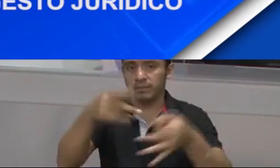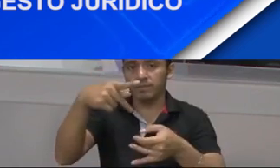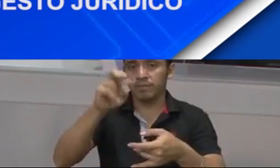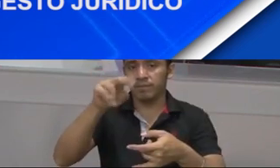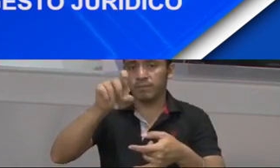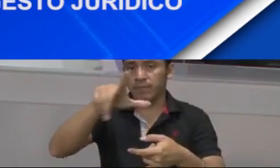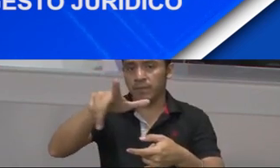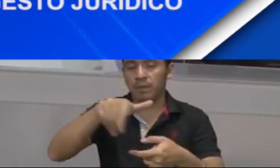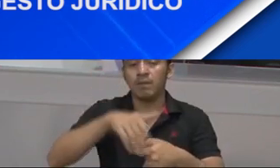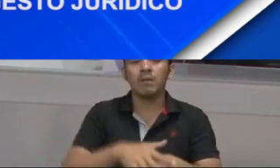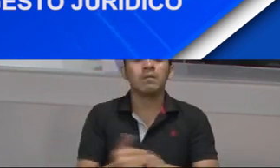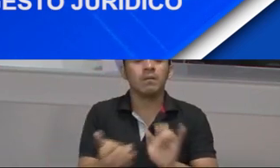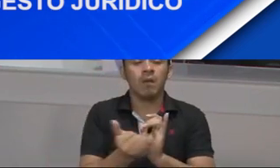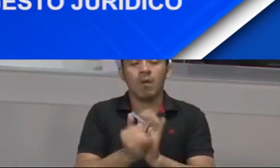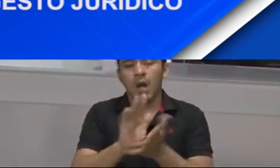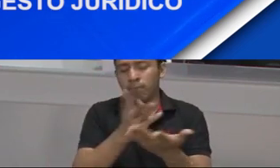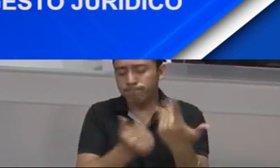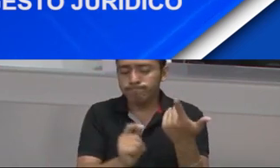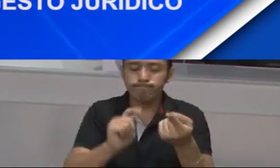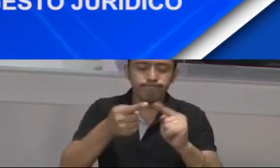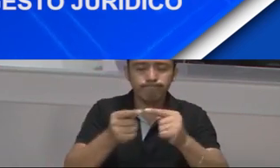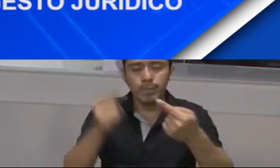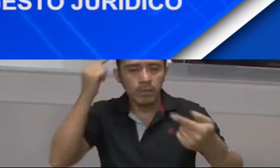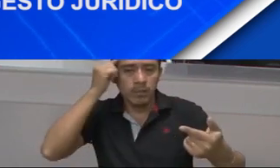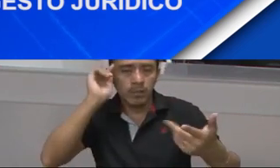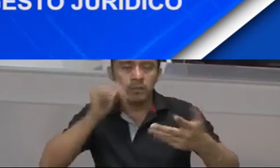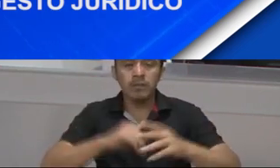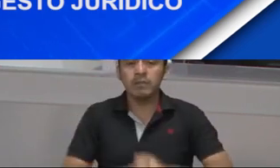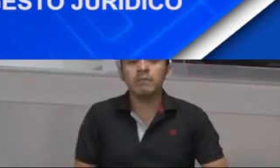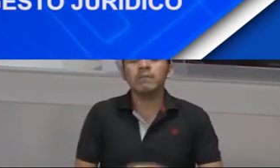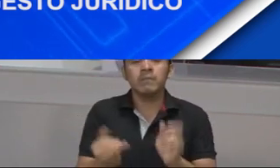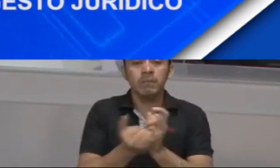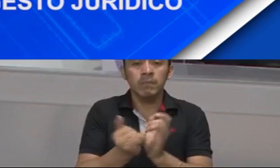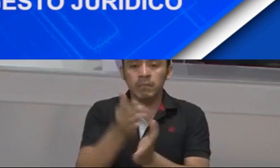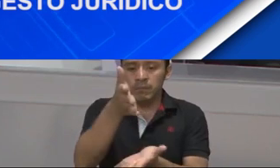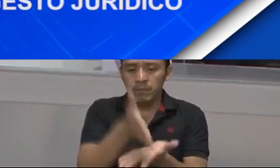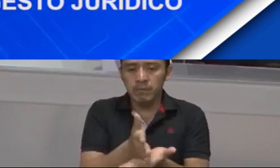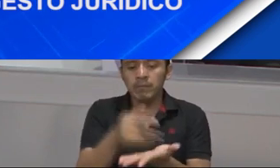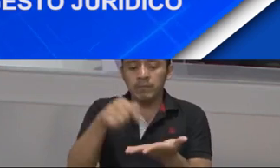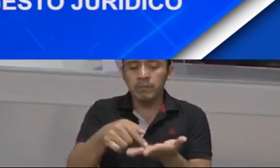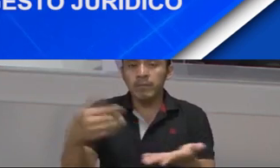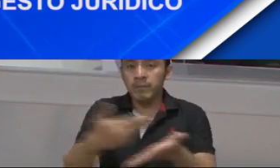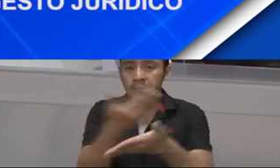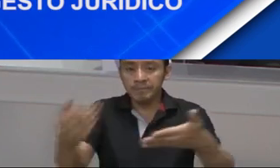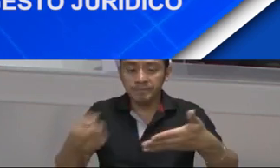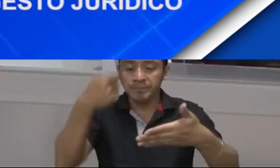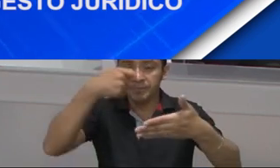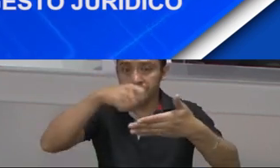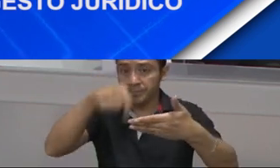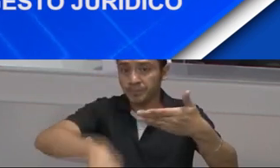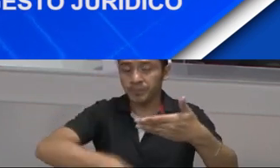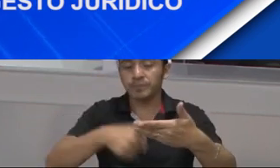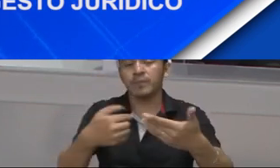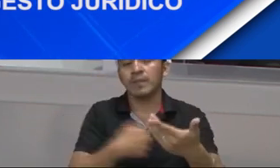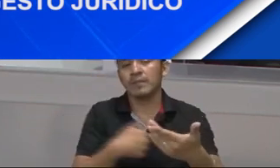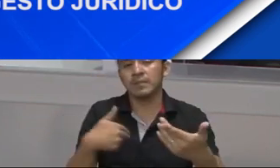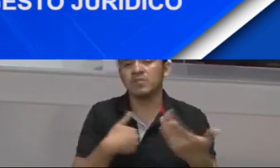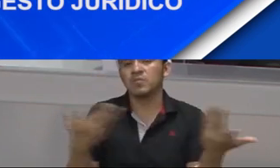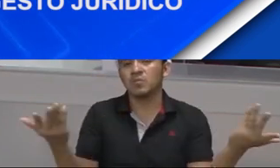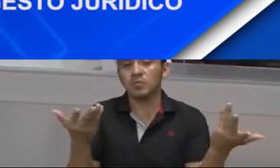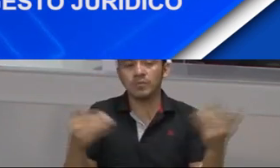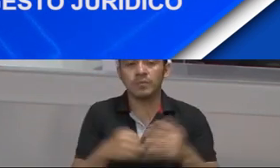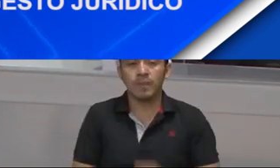justicia penal con algunos ajustes y consideraciones. Así se define que para la actualización de esta materia se